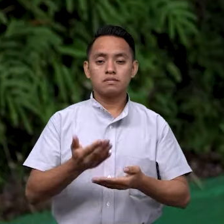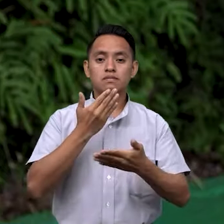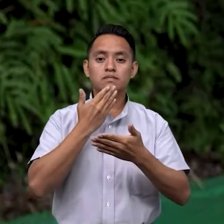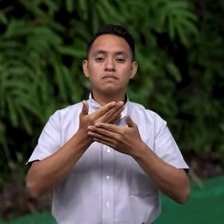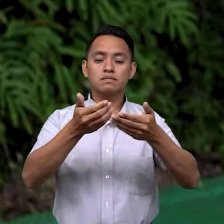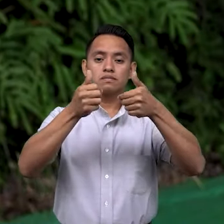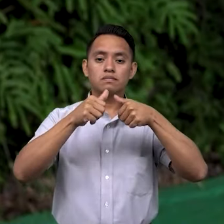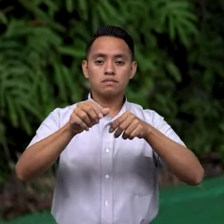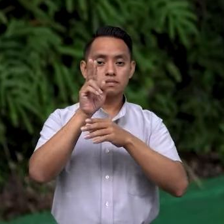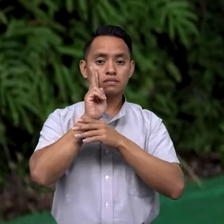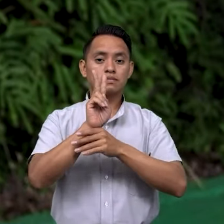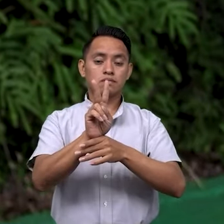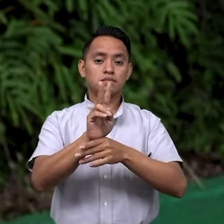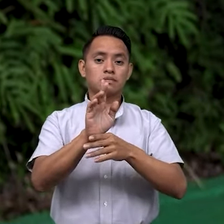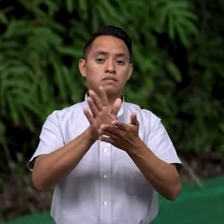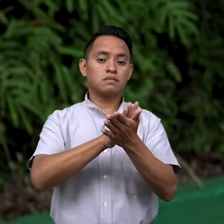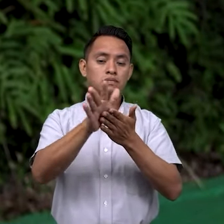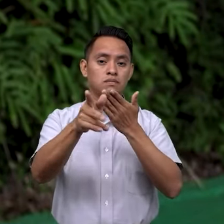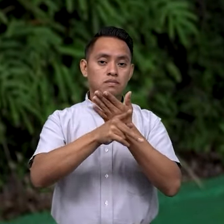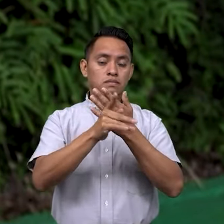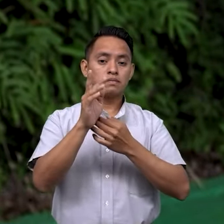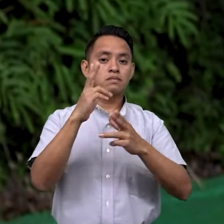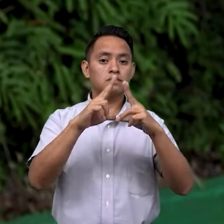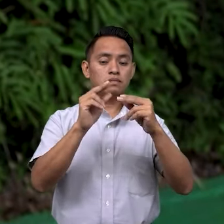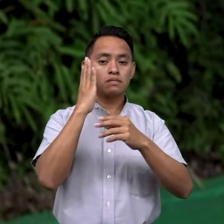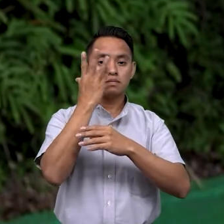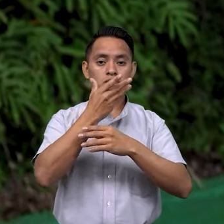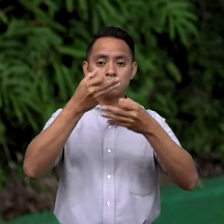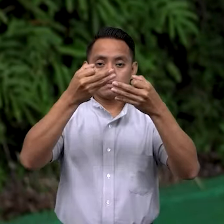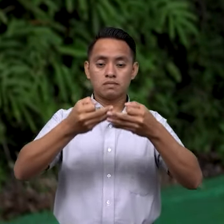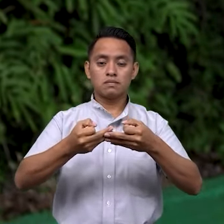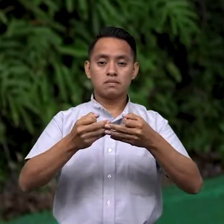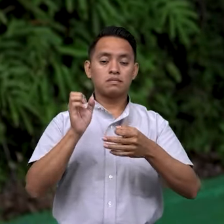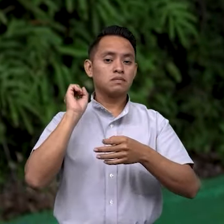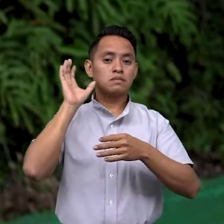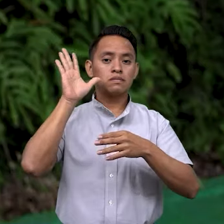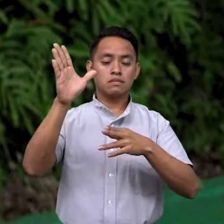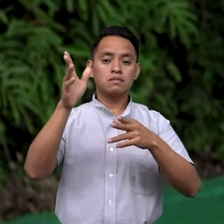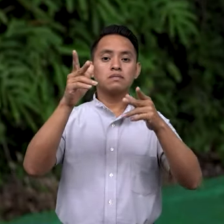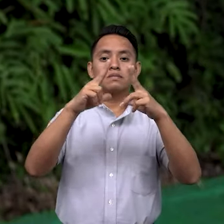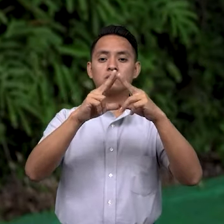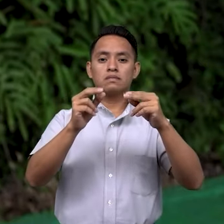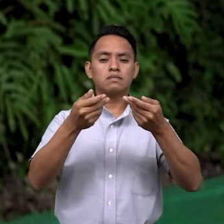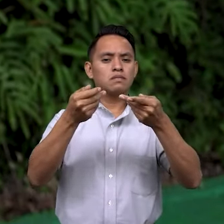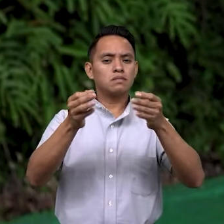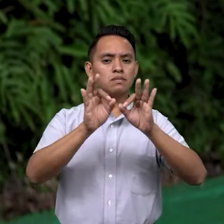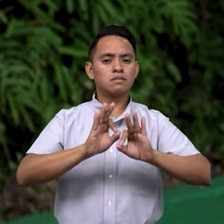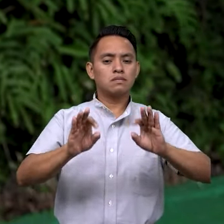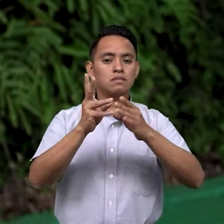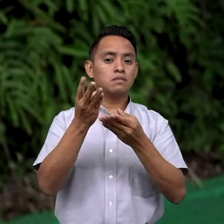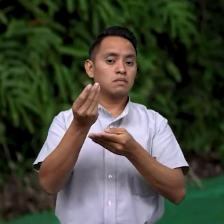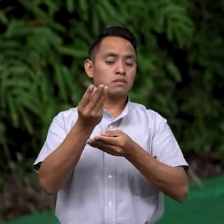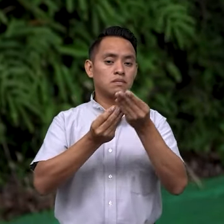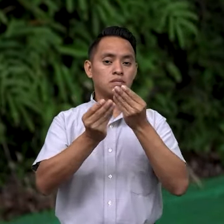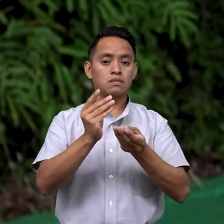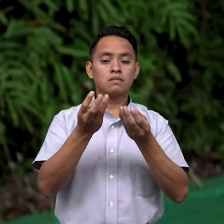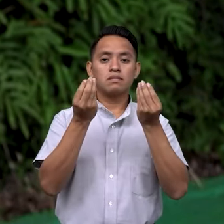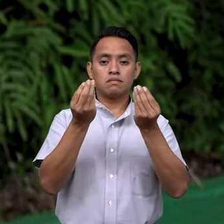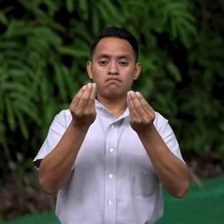Gracias por continuar en sintonía de su programa Nicaragua Linda y Segura. El turismo en el país ha sido la base de la economía de